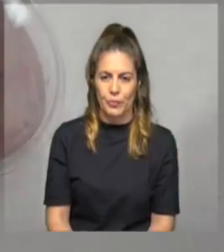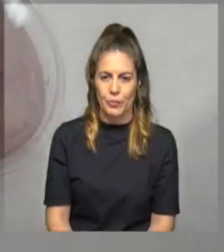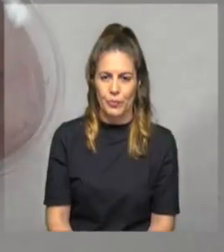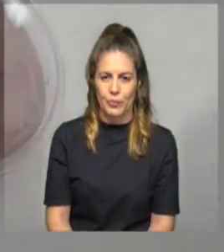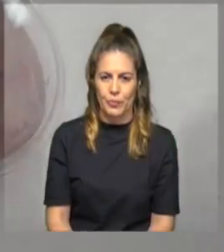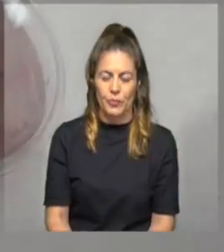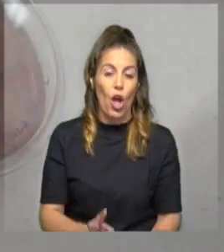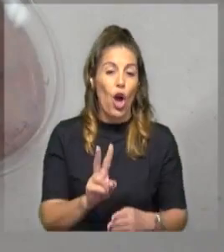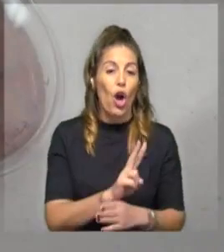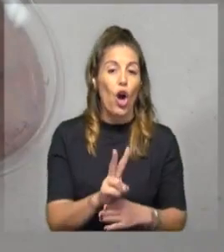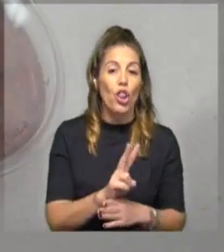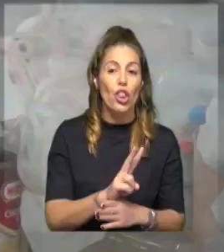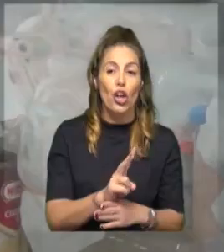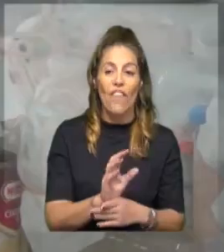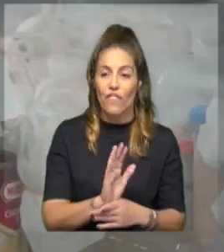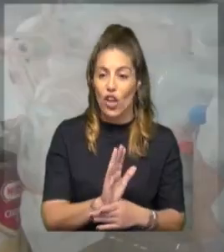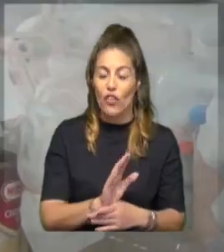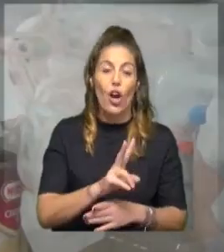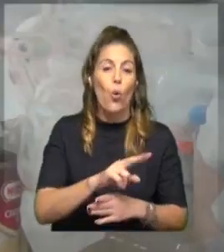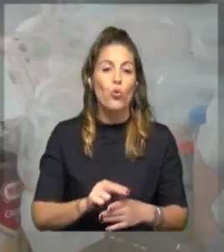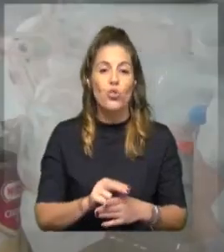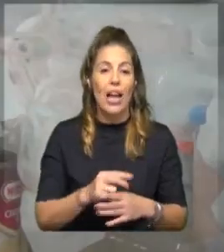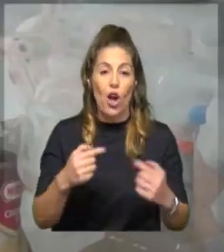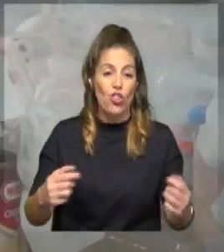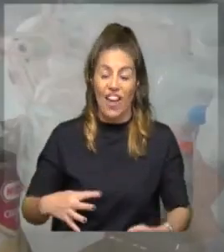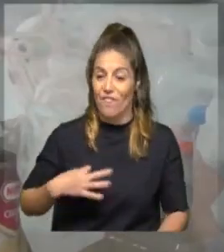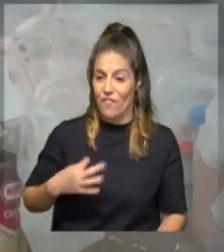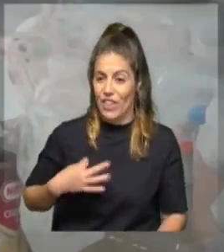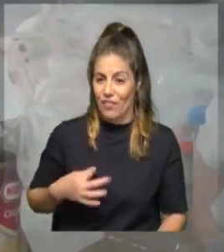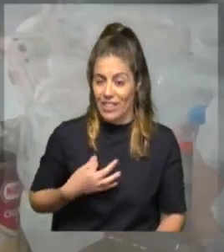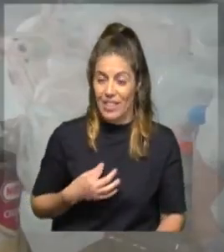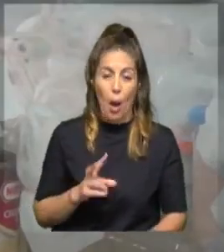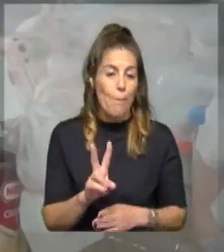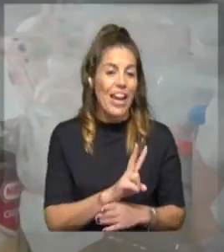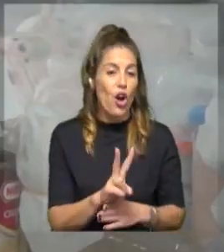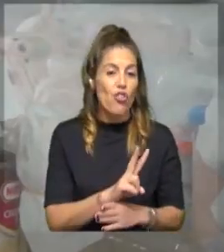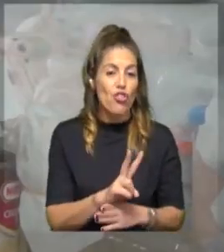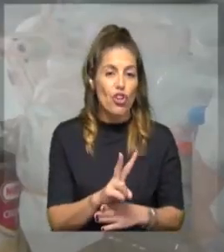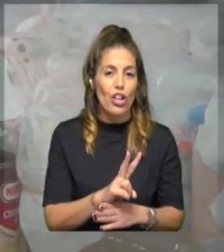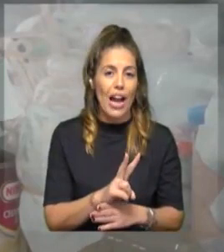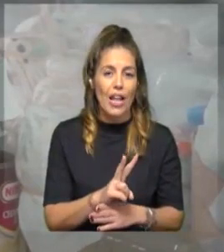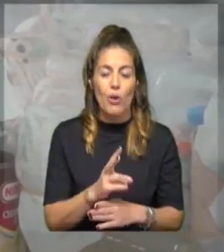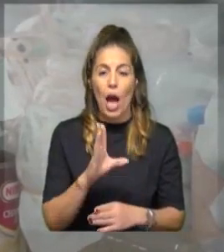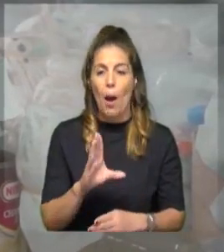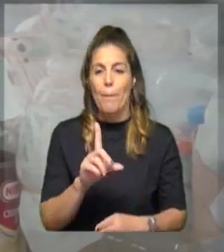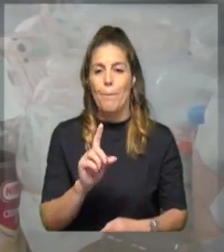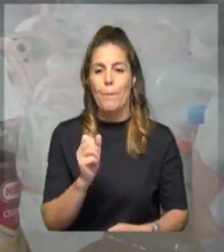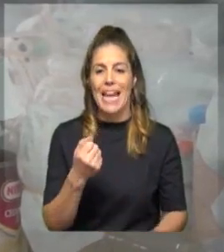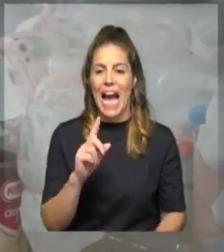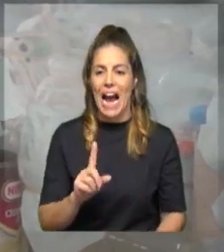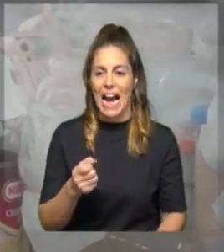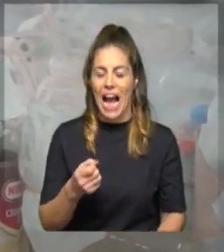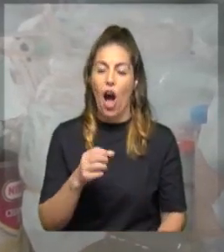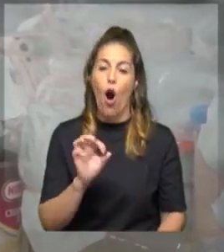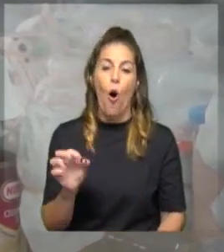El control biológico significa la utilización de organismos vivos para controlar una plaga o una